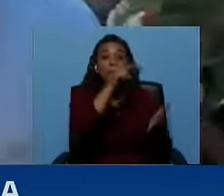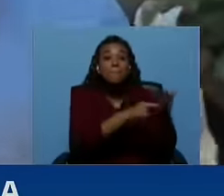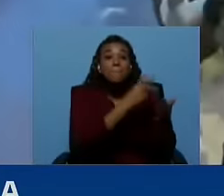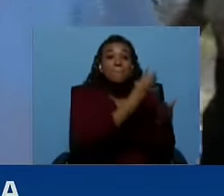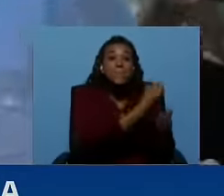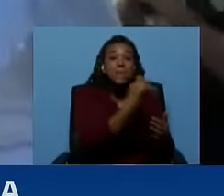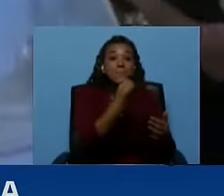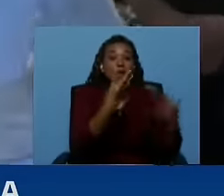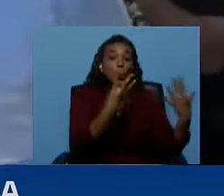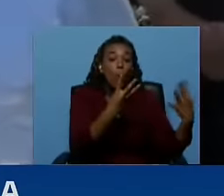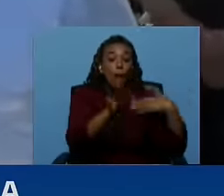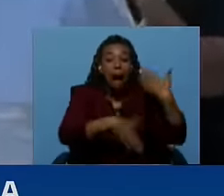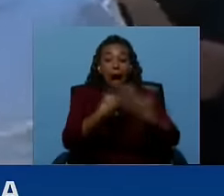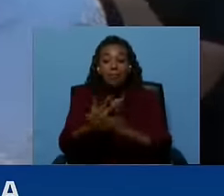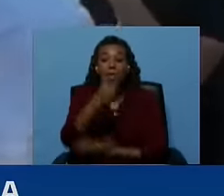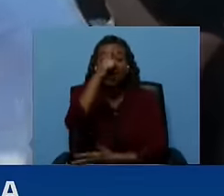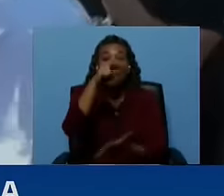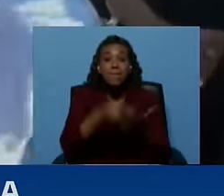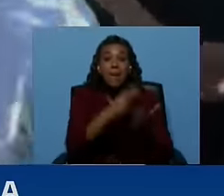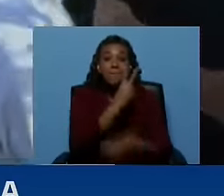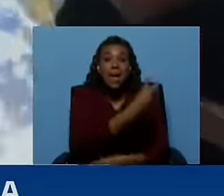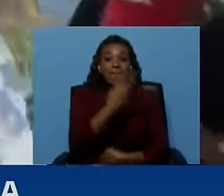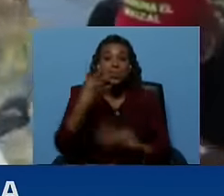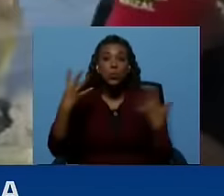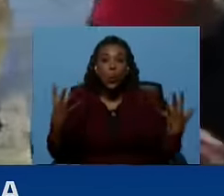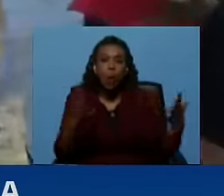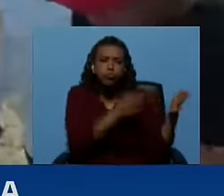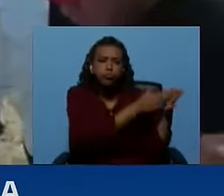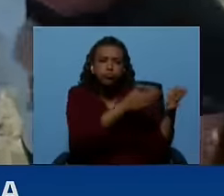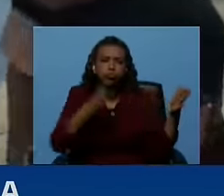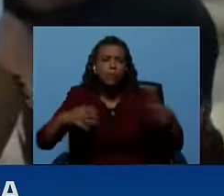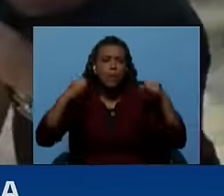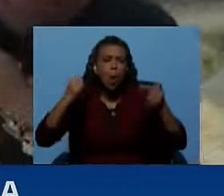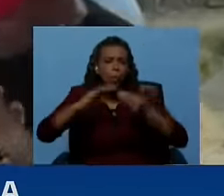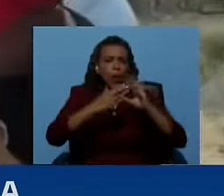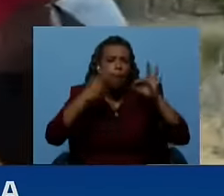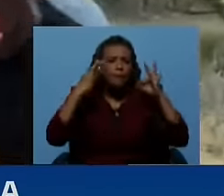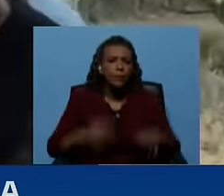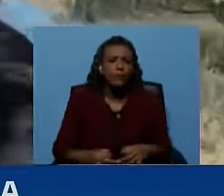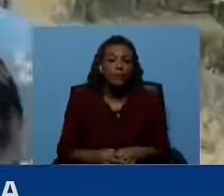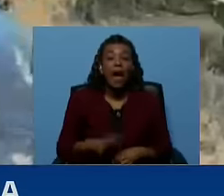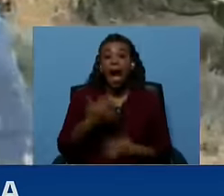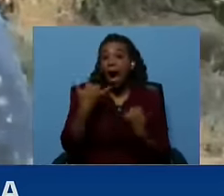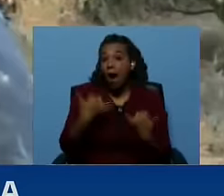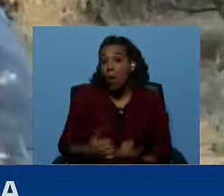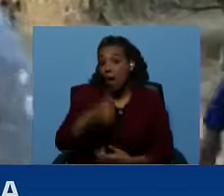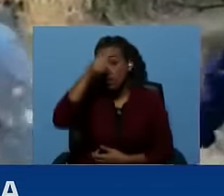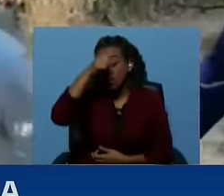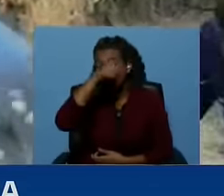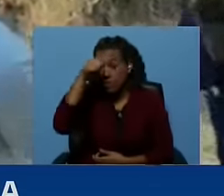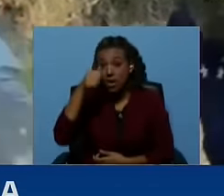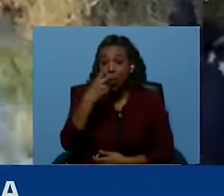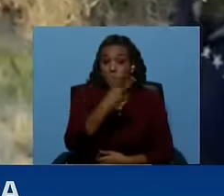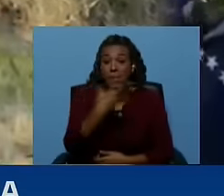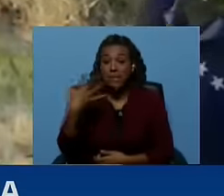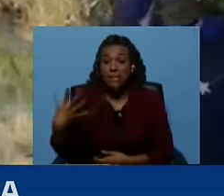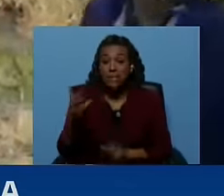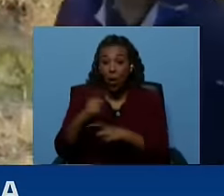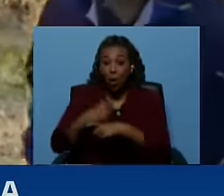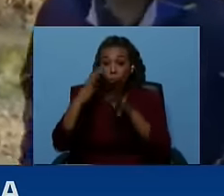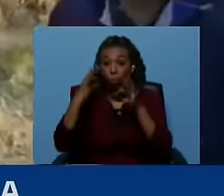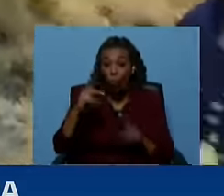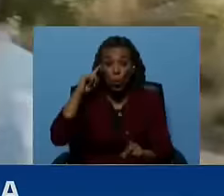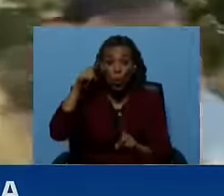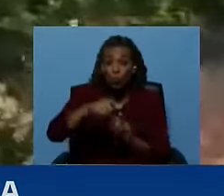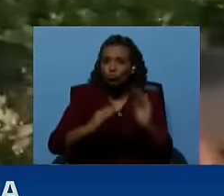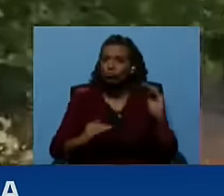empezó retomó la consulta del 21 tiene sus particularidades y ahora para para el 25 vamos